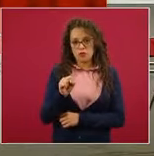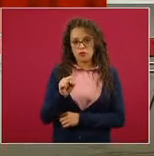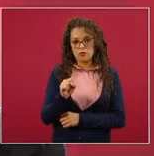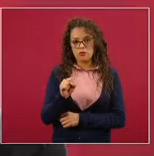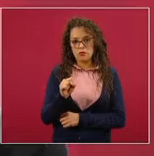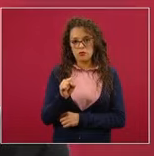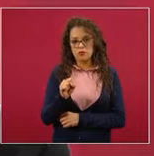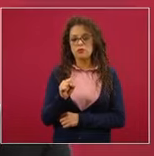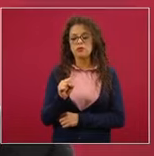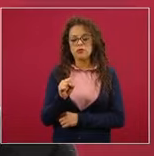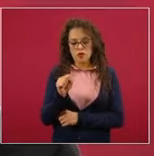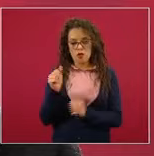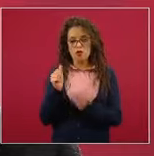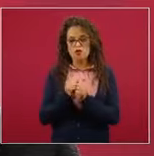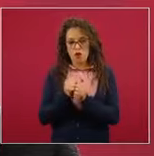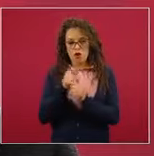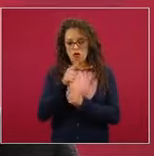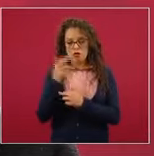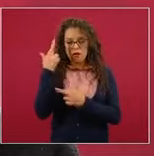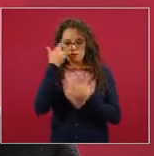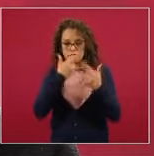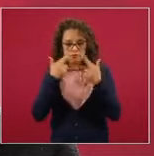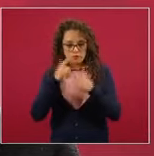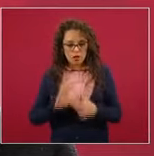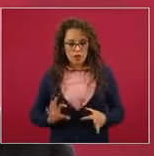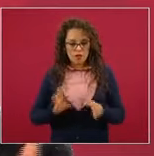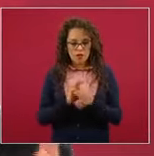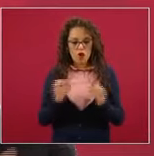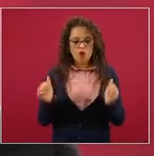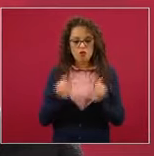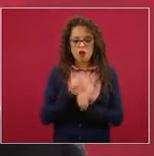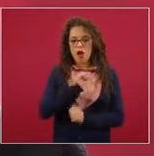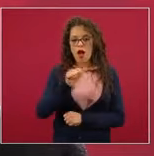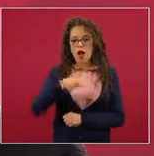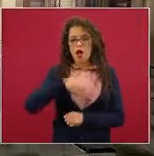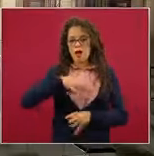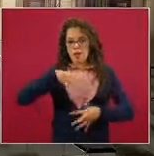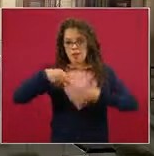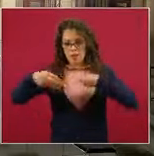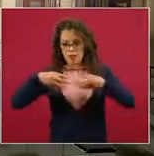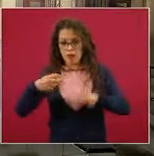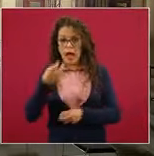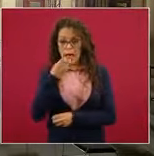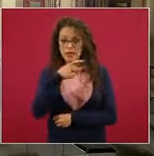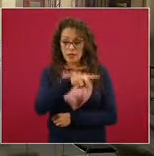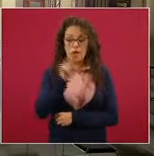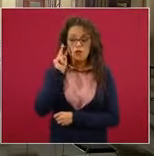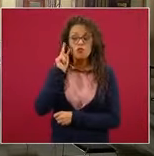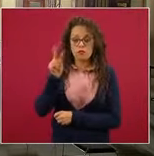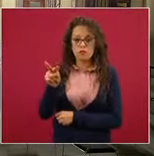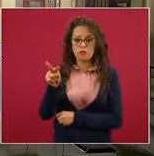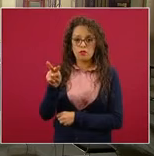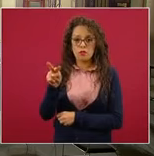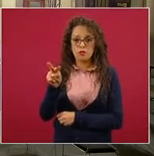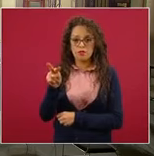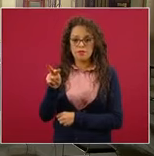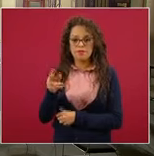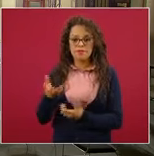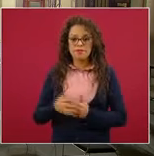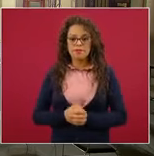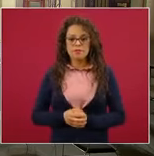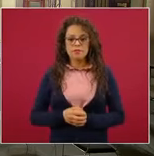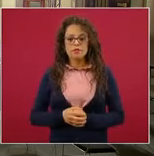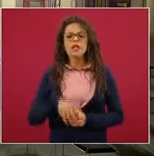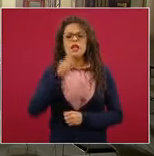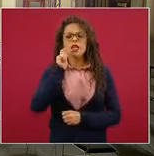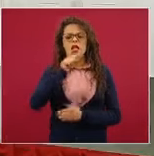datos de diagnóstico por asociación epidemiológica. Esto, por cierto, verán que es común, seguimos recomendando el sitio de la Universidad de